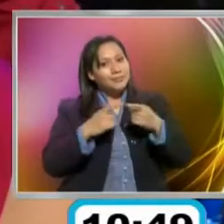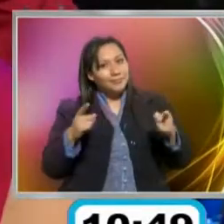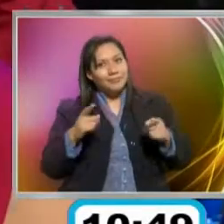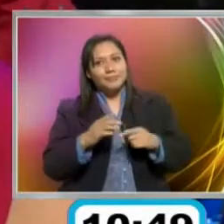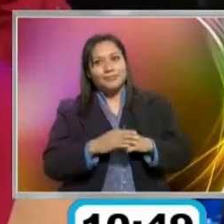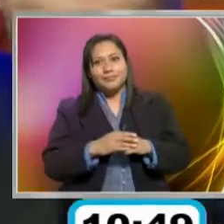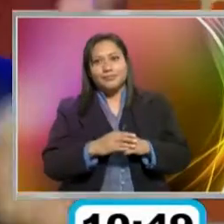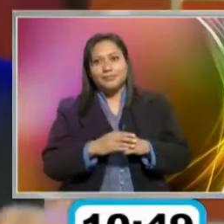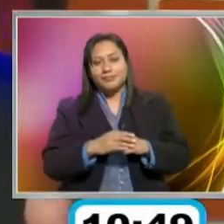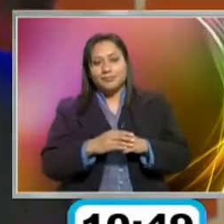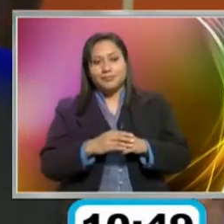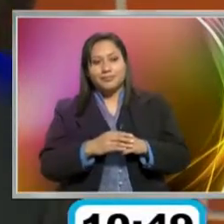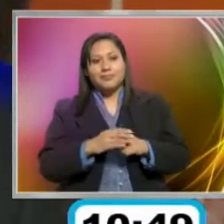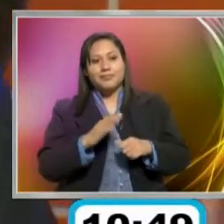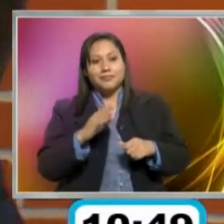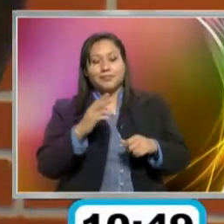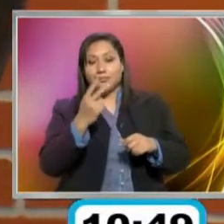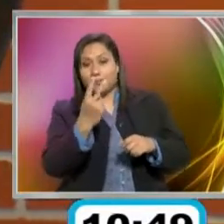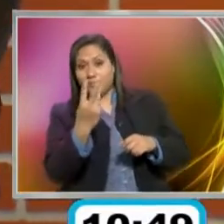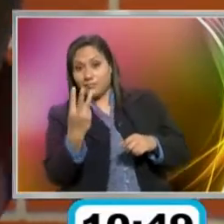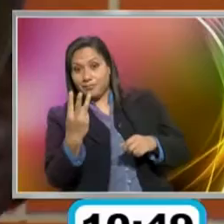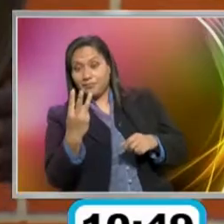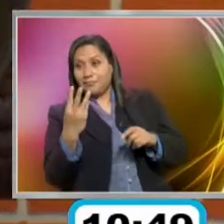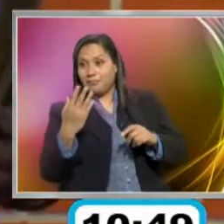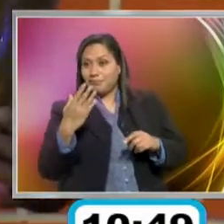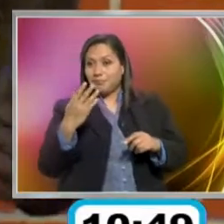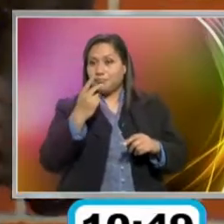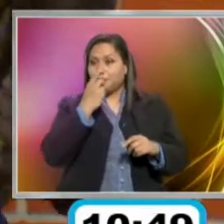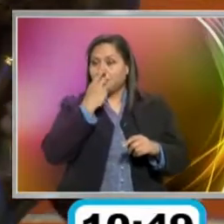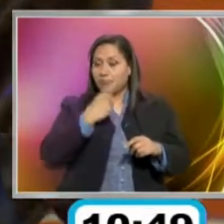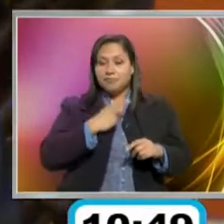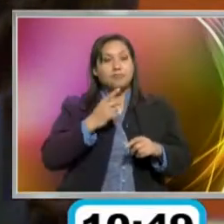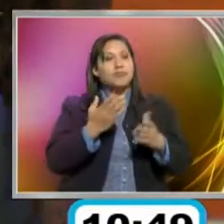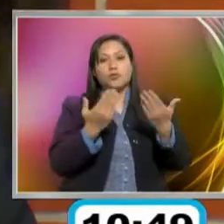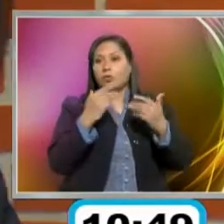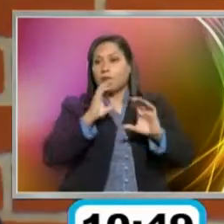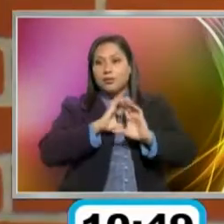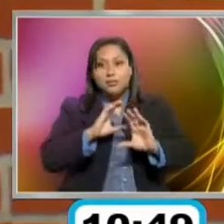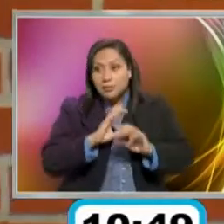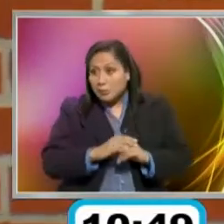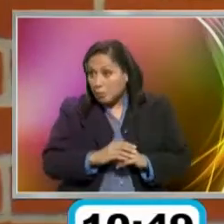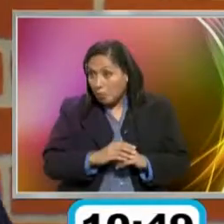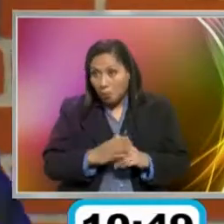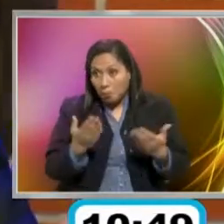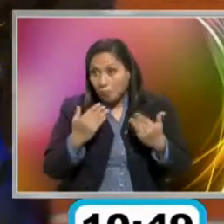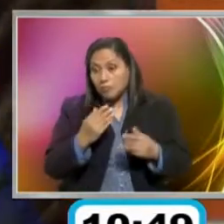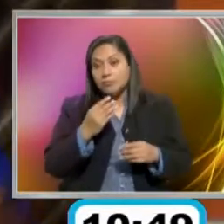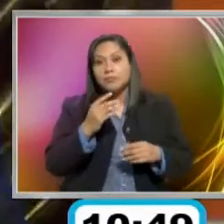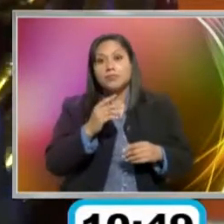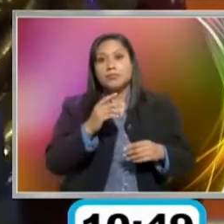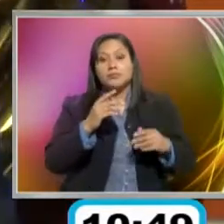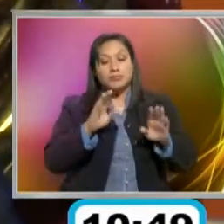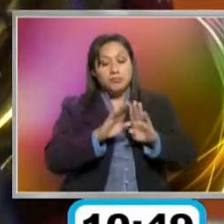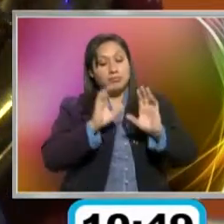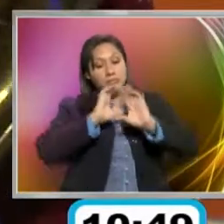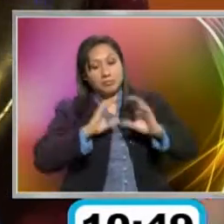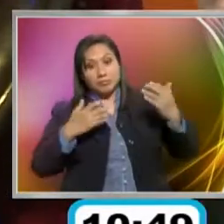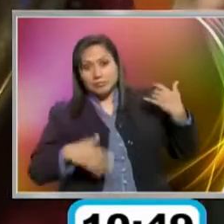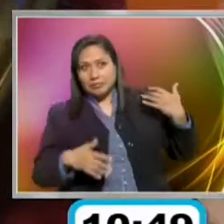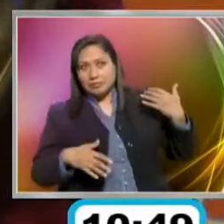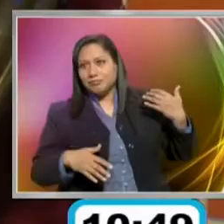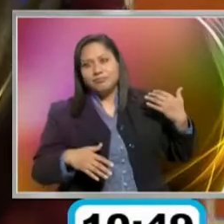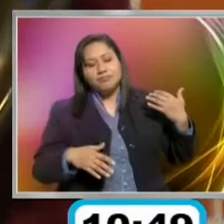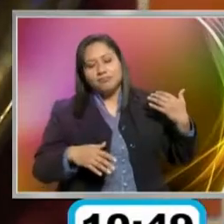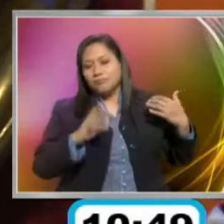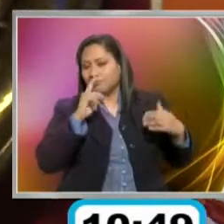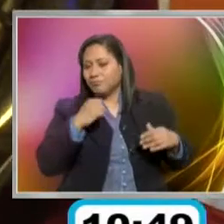otra. Gracias a que como 2 o 3 me dijeron que no tenían canciones para darme, dije, ¿qué hago? ¿De grabar las mañanitas o algo? Pues mejor